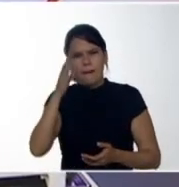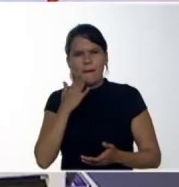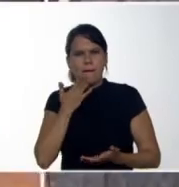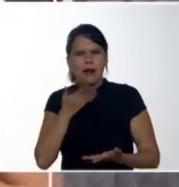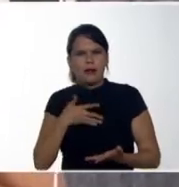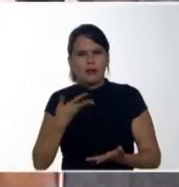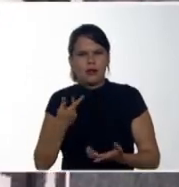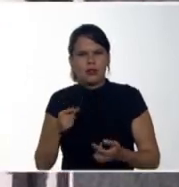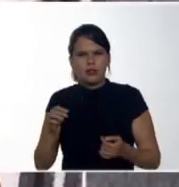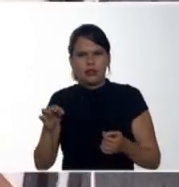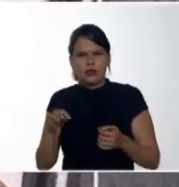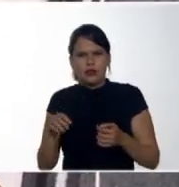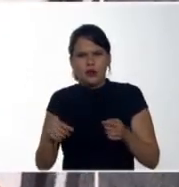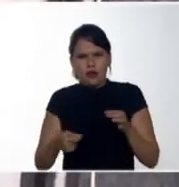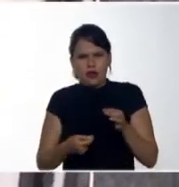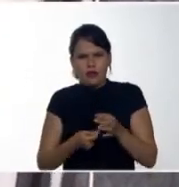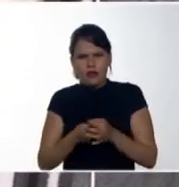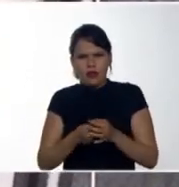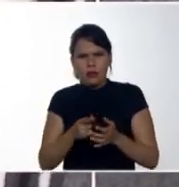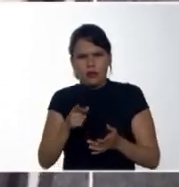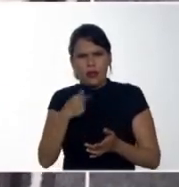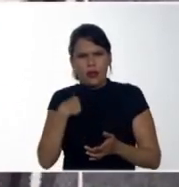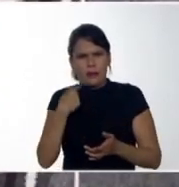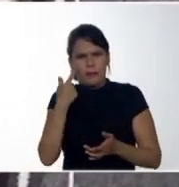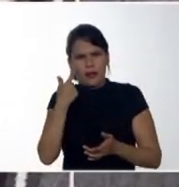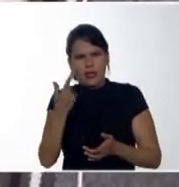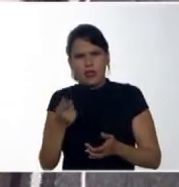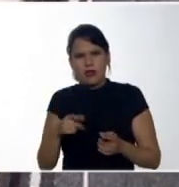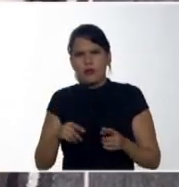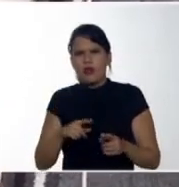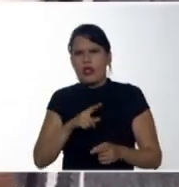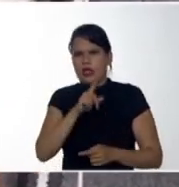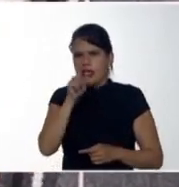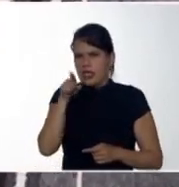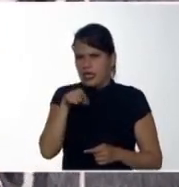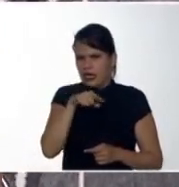y pueden ponerlo en práctica. Pueden observar que puede girar,